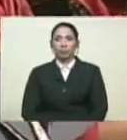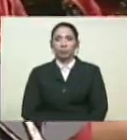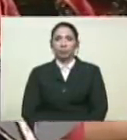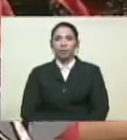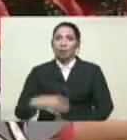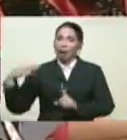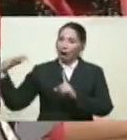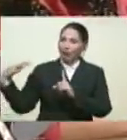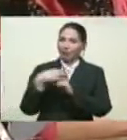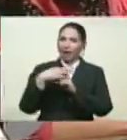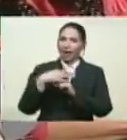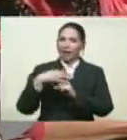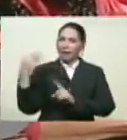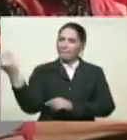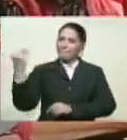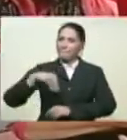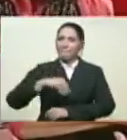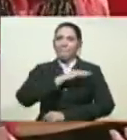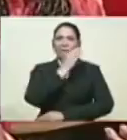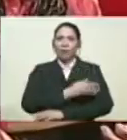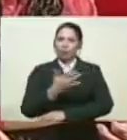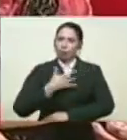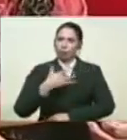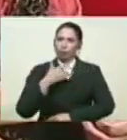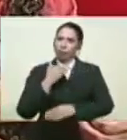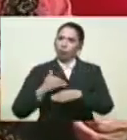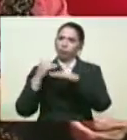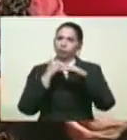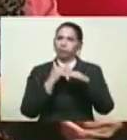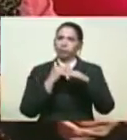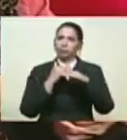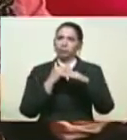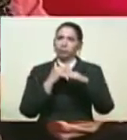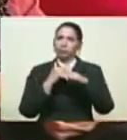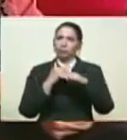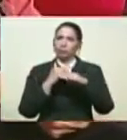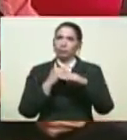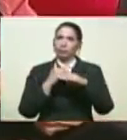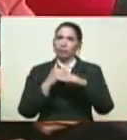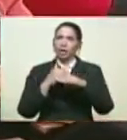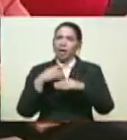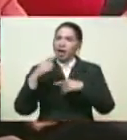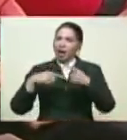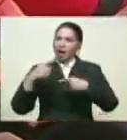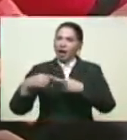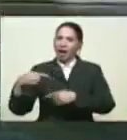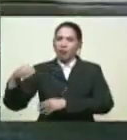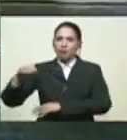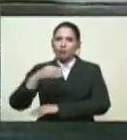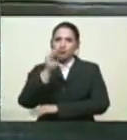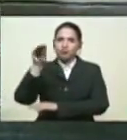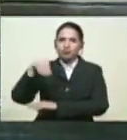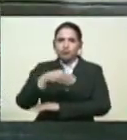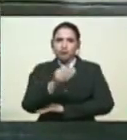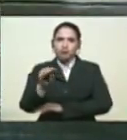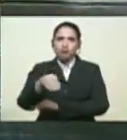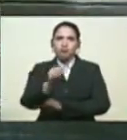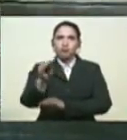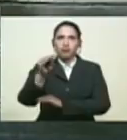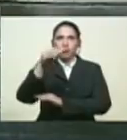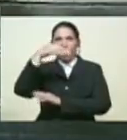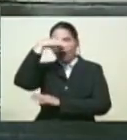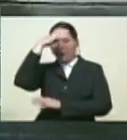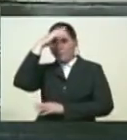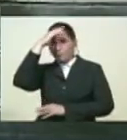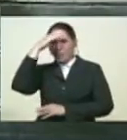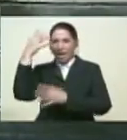más fuertes. Yo lo siento así. Cada vez que la culebra venenosa de Mike Pence abre la boca, yo me siento más